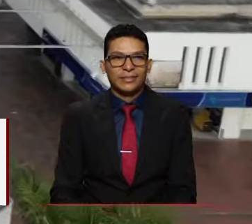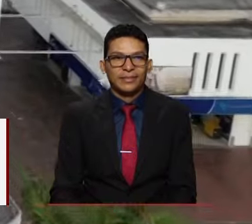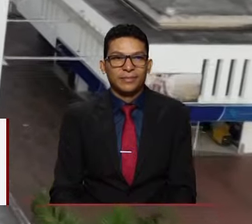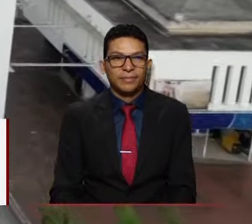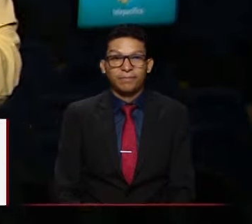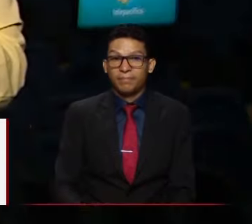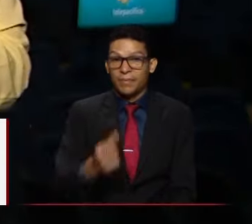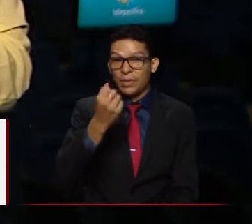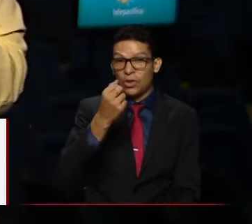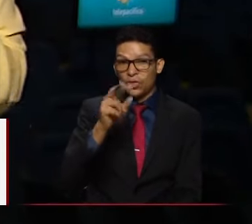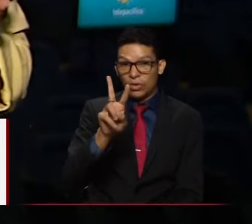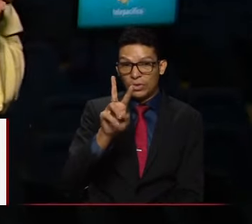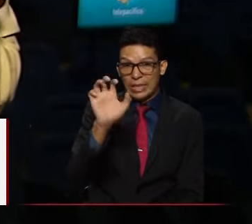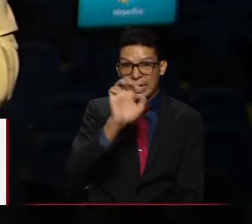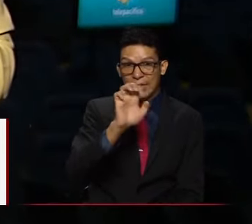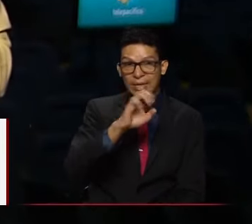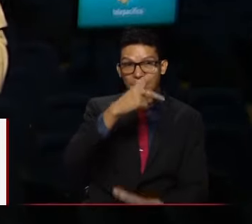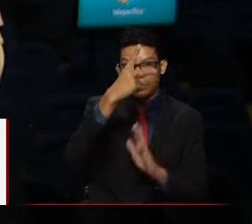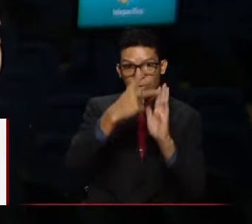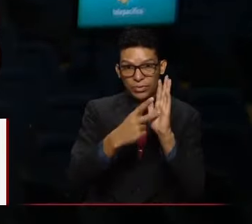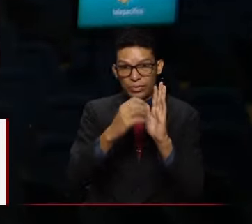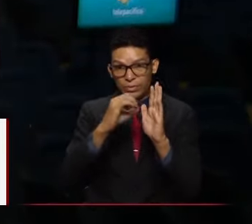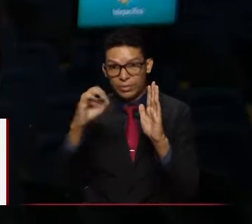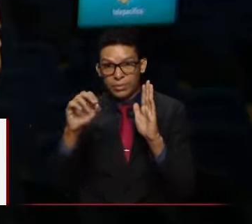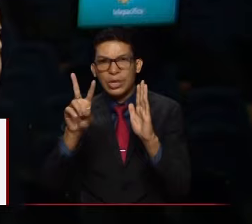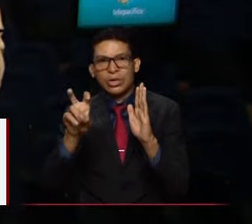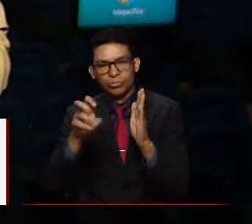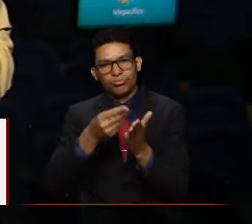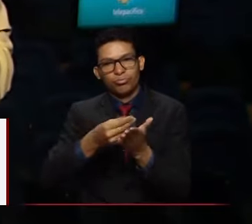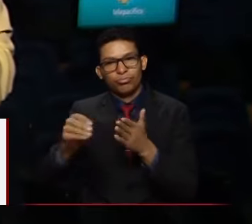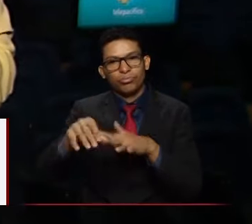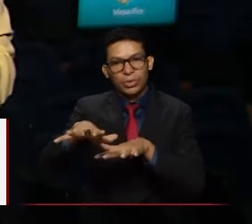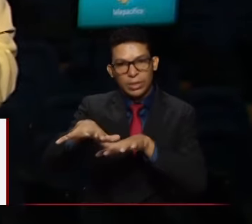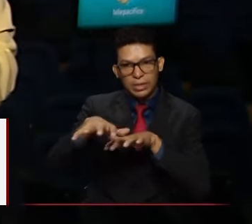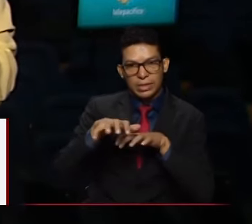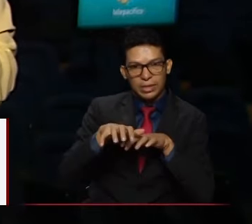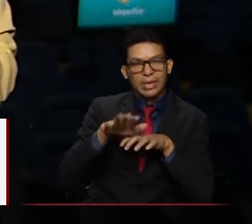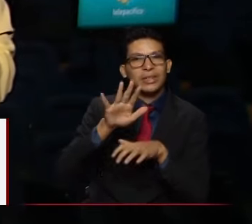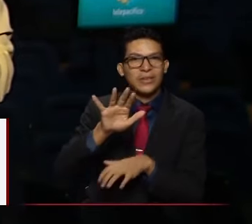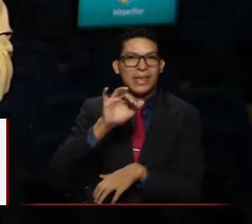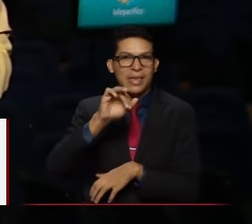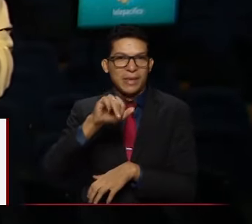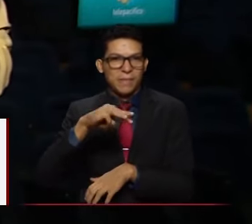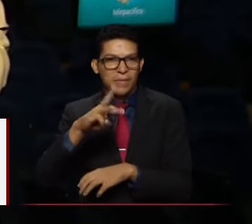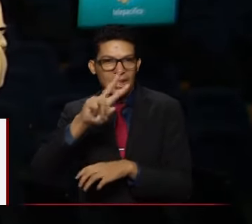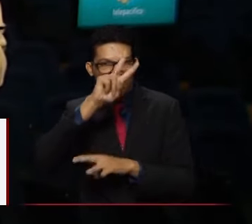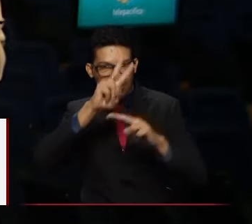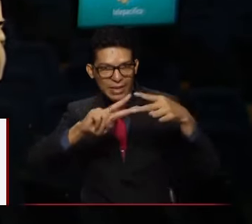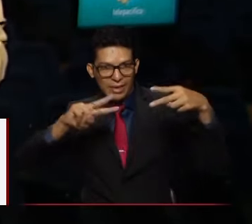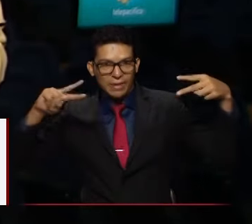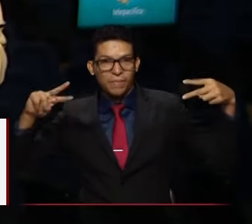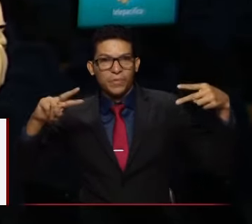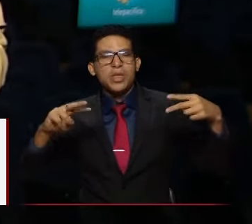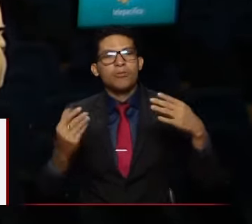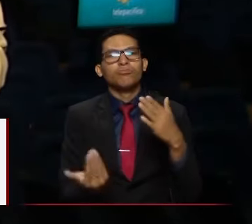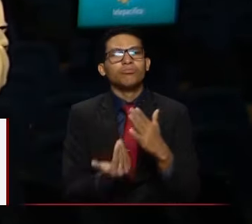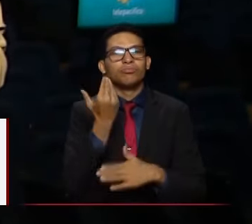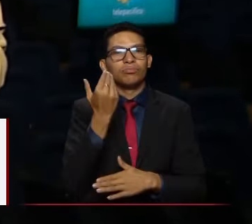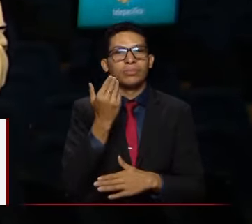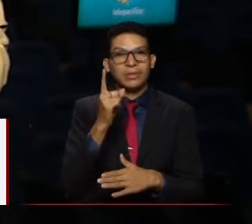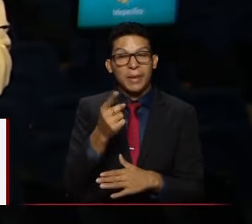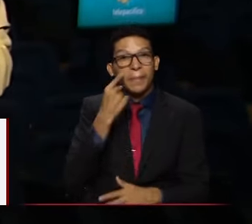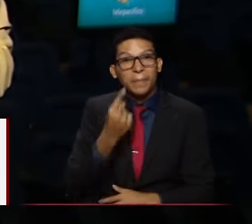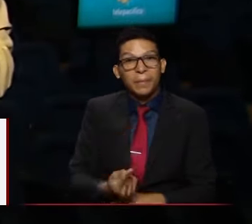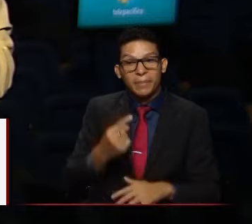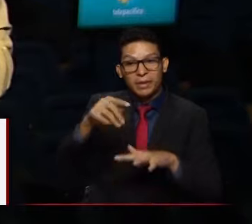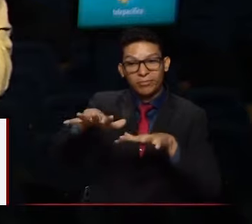El 12 de enero de 2007 se protocolizó la compra del Teatro Imbanaco, que posteriormente fue modernizado para convertirlo en el